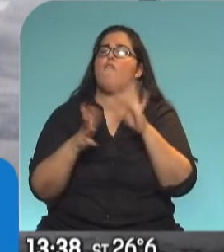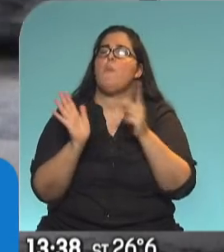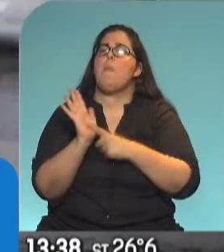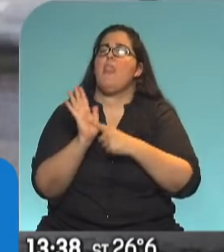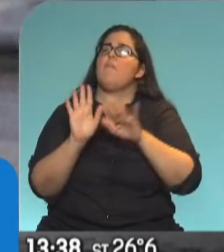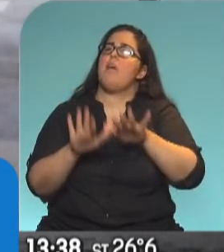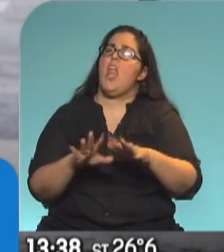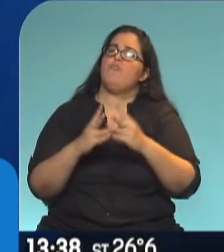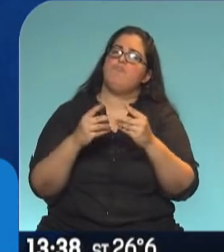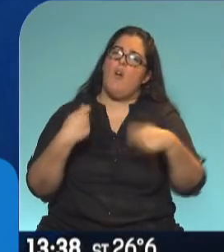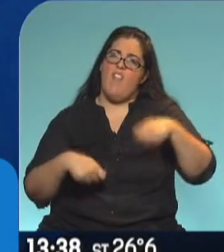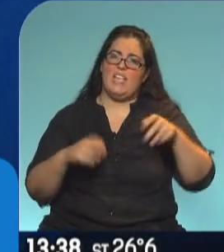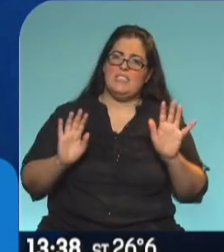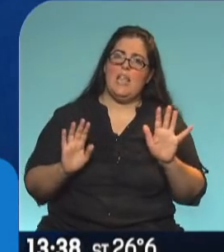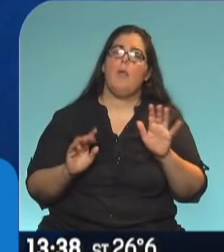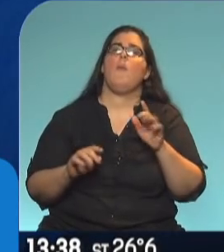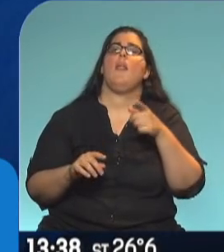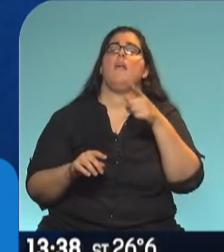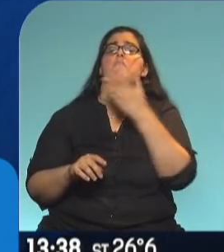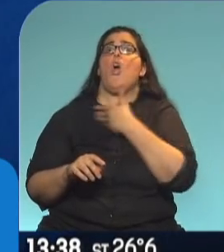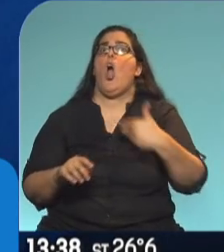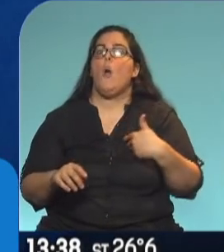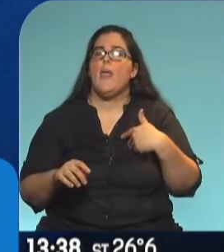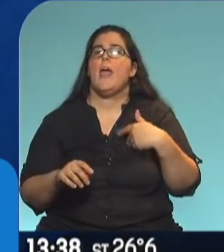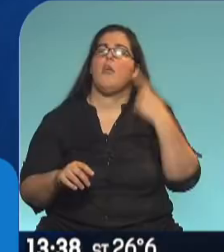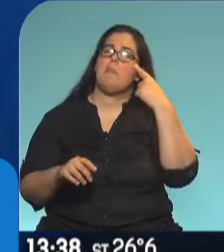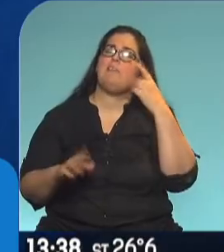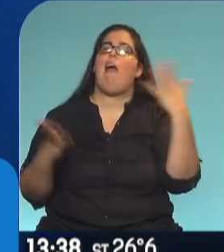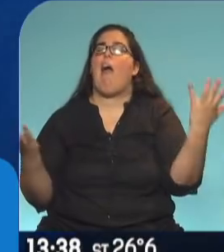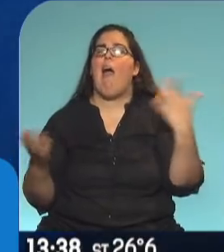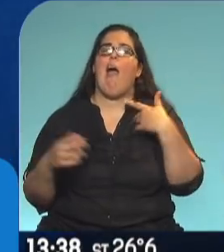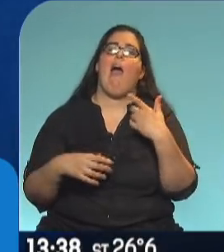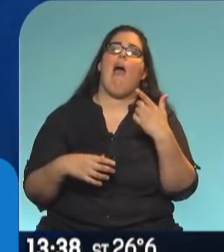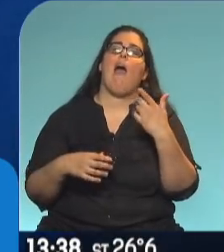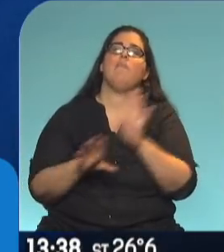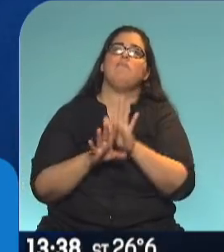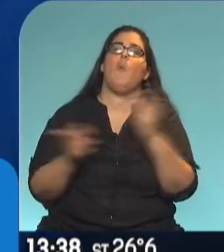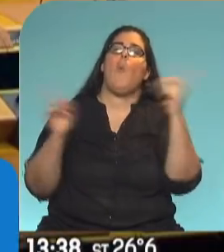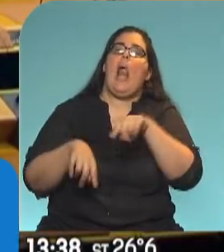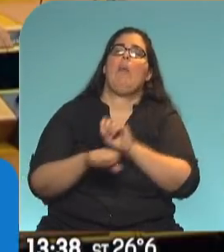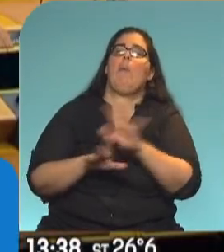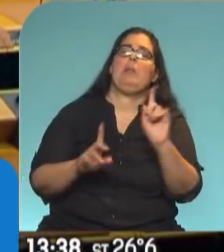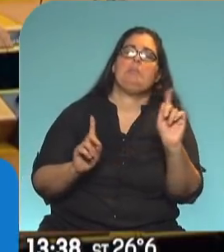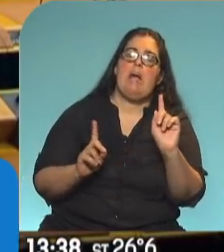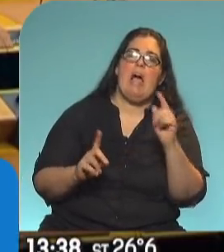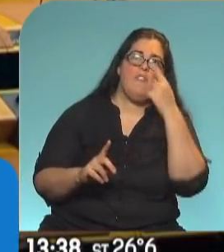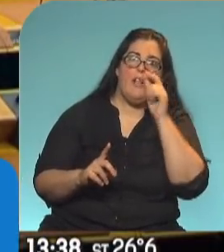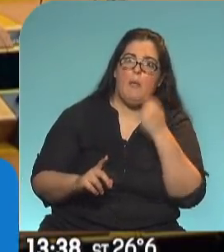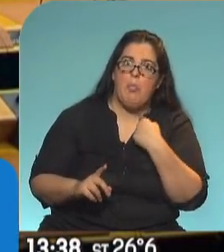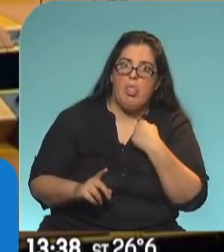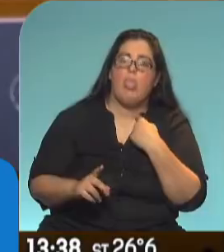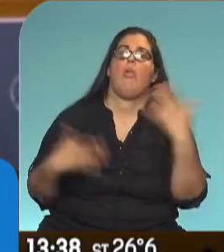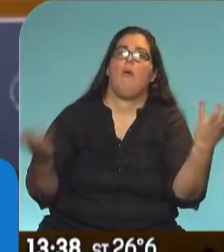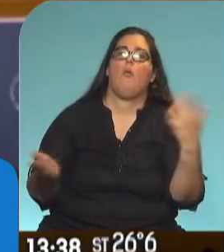los pronósticos fallaron. El gobierno admitió que subestimó el poder de resurgimiento del virus. La presidenta de la